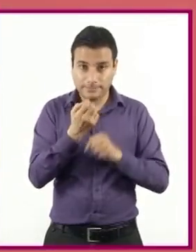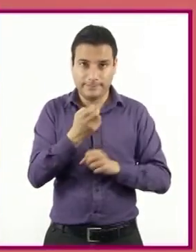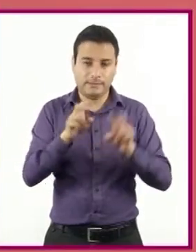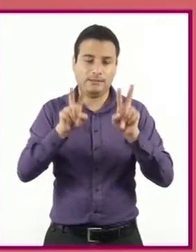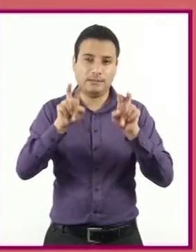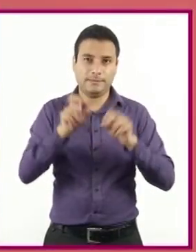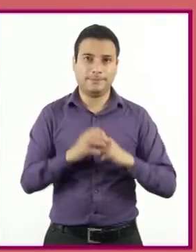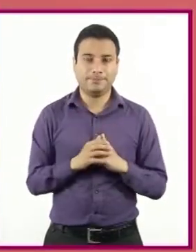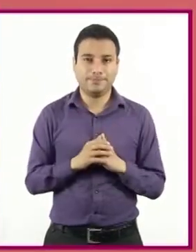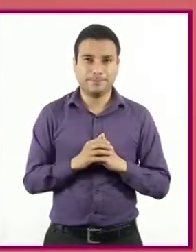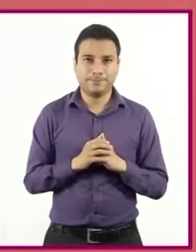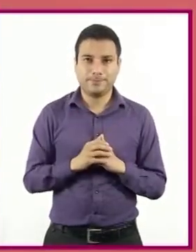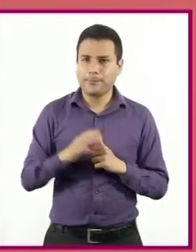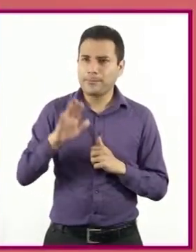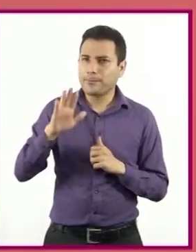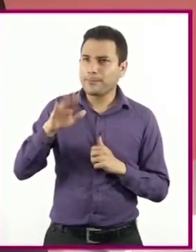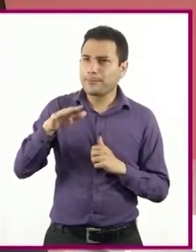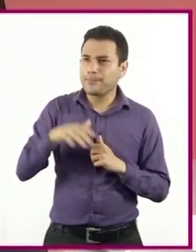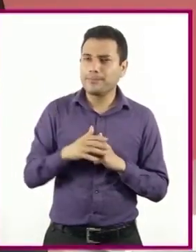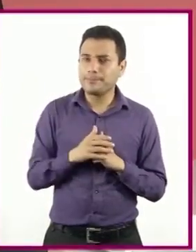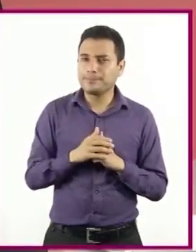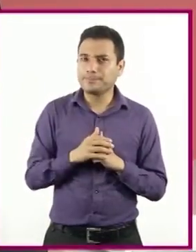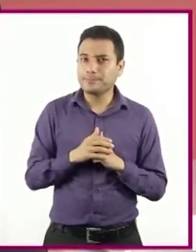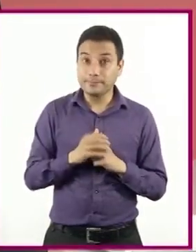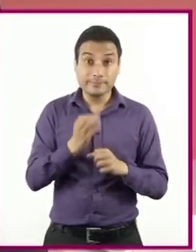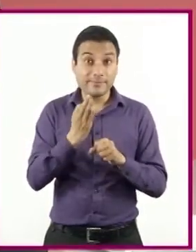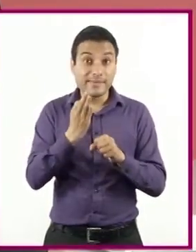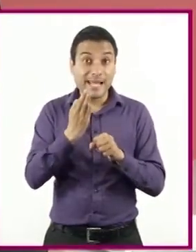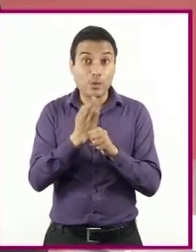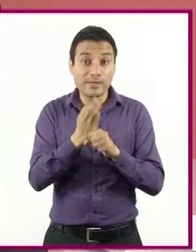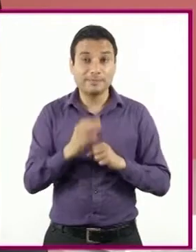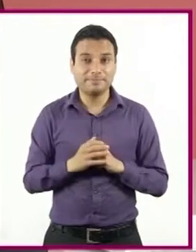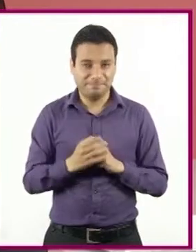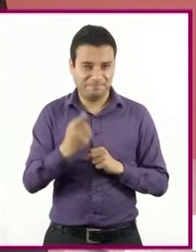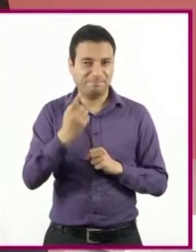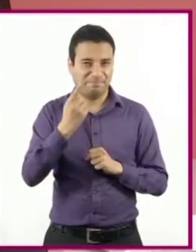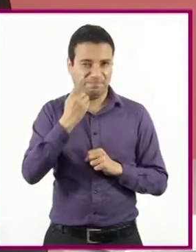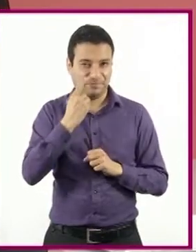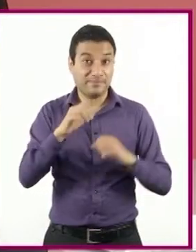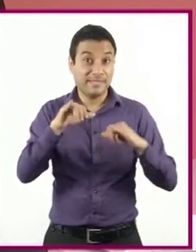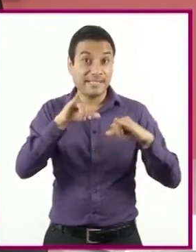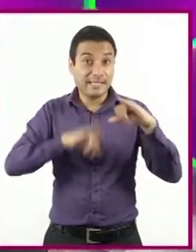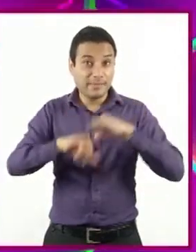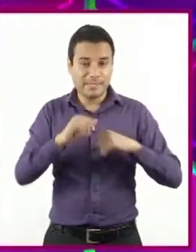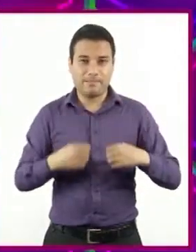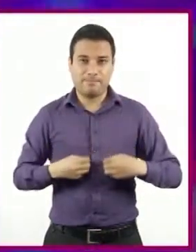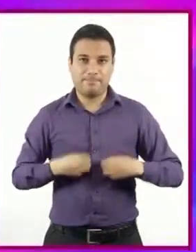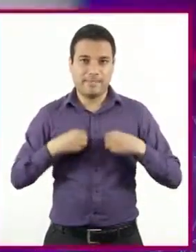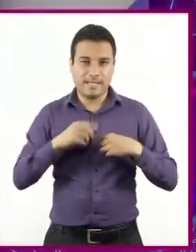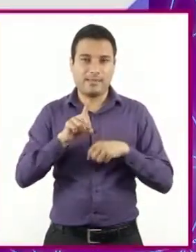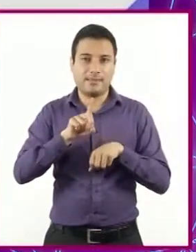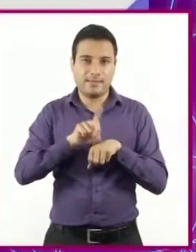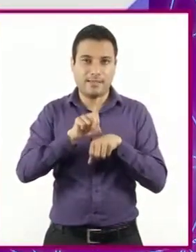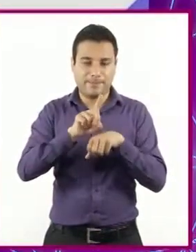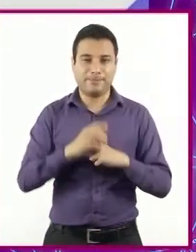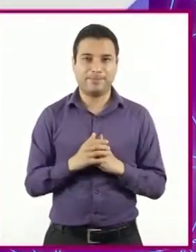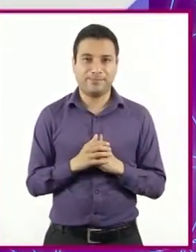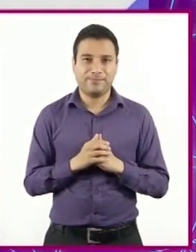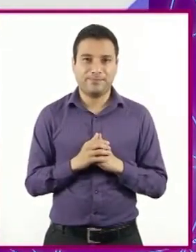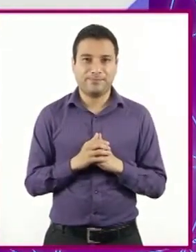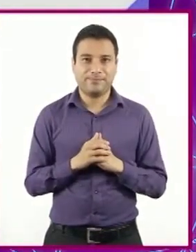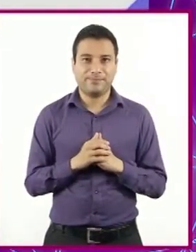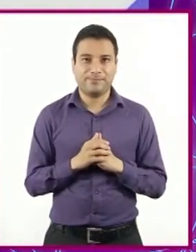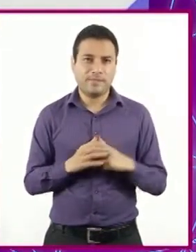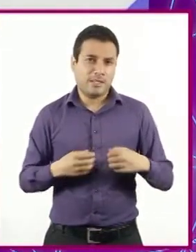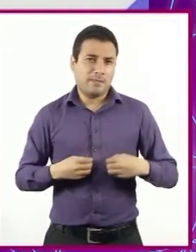incógnita. Maestra, ahora vayamos a nuestra sección de la química en la vida cotidiana. Gases